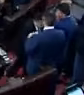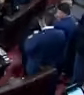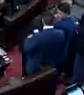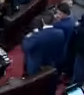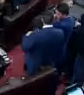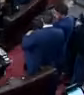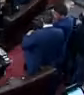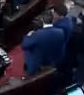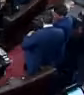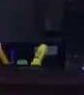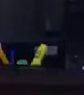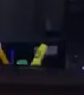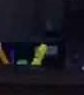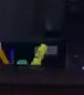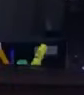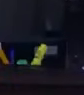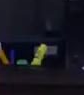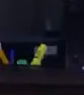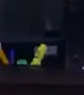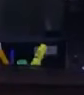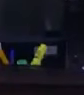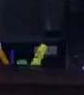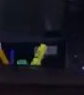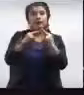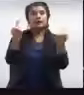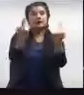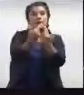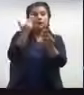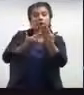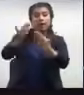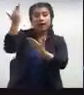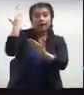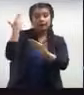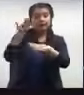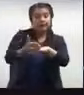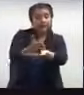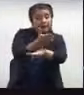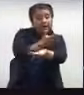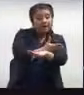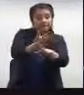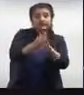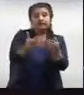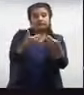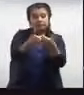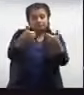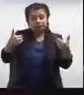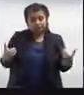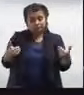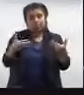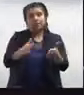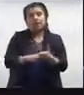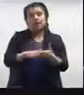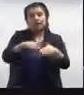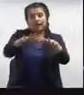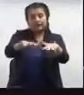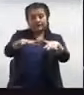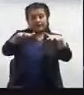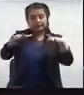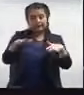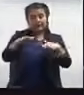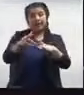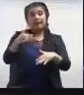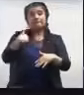señores representantes, en la sesión anterior, previo a desintegrarse el quórum, el señor ministro